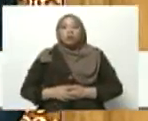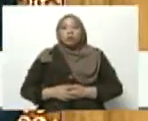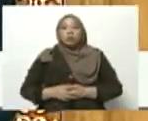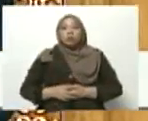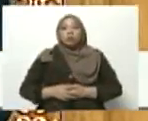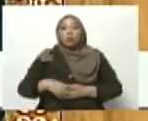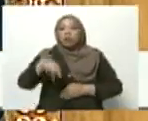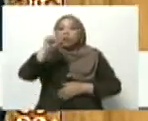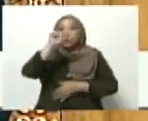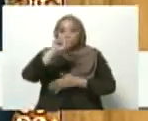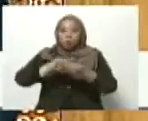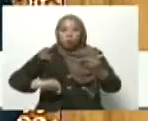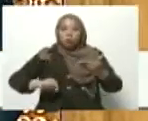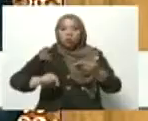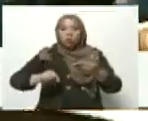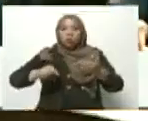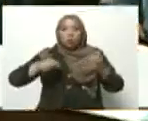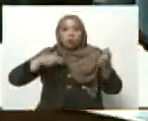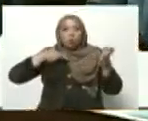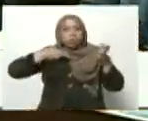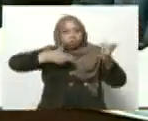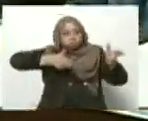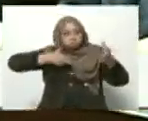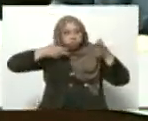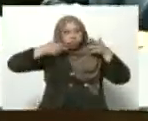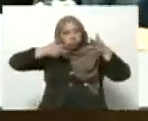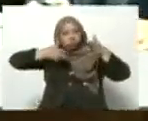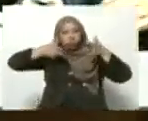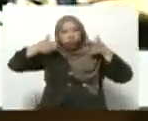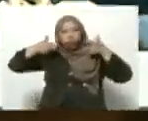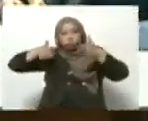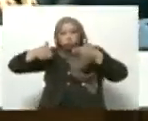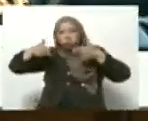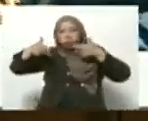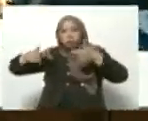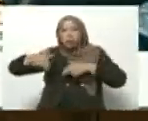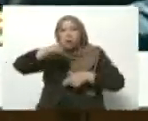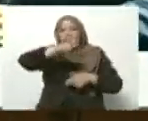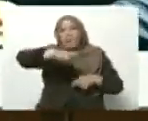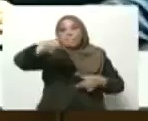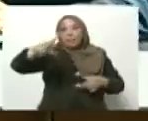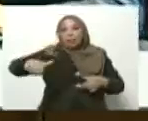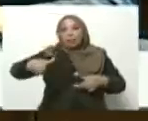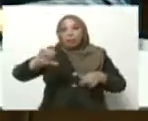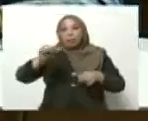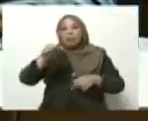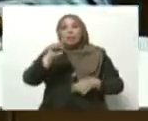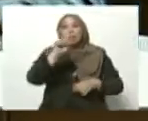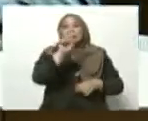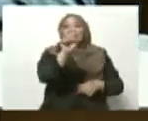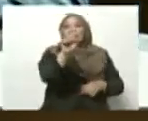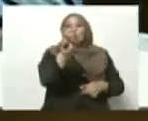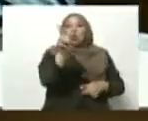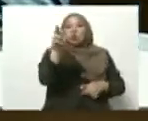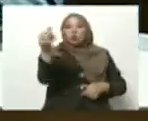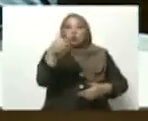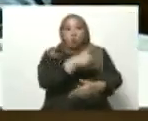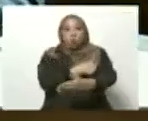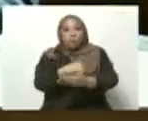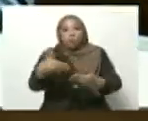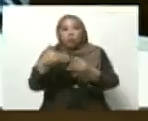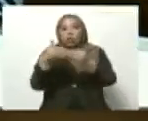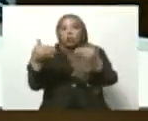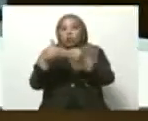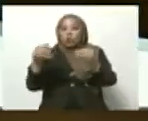contrato era un contrato de asesinato en masa. Ustedes ya lo conocen los detalles grandes, 212 millones de dólares, 50 millones de dólares en el